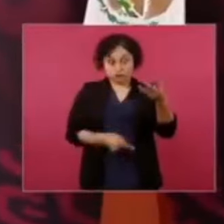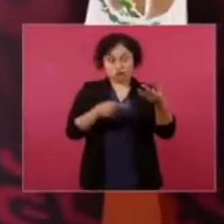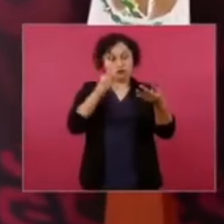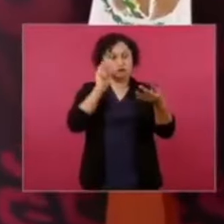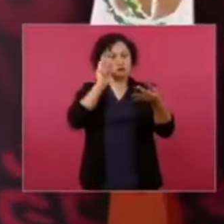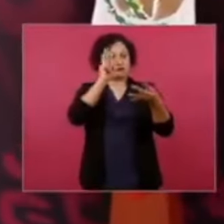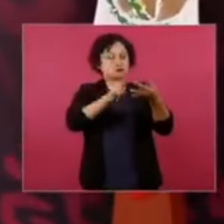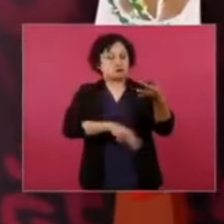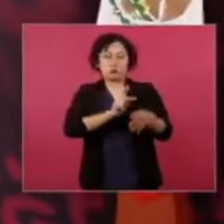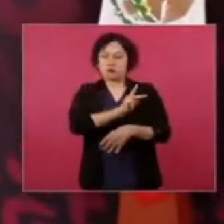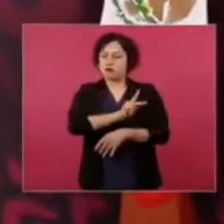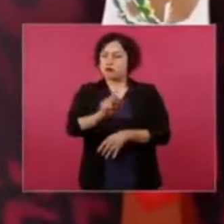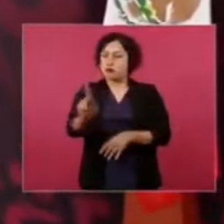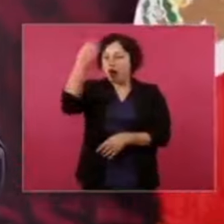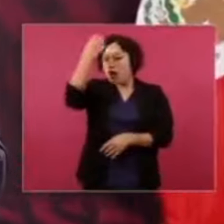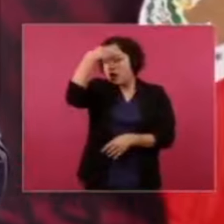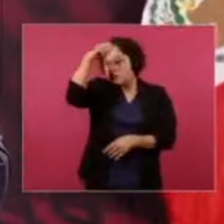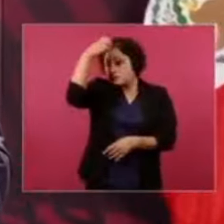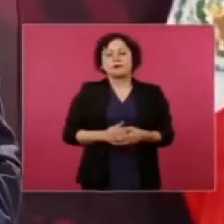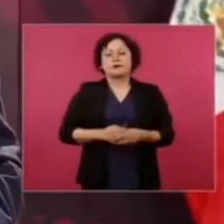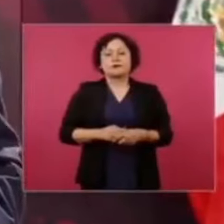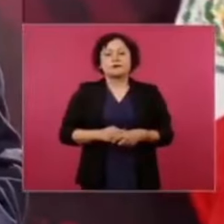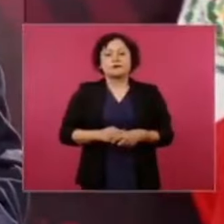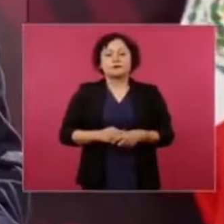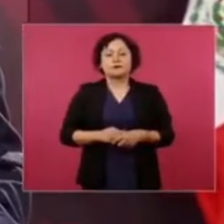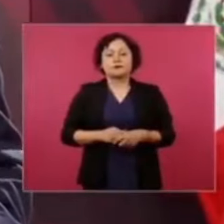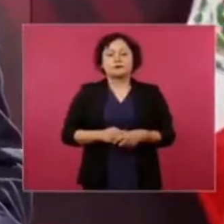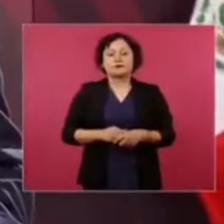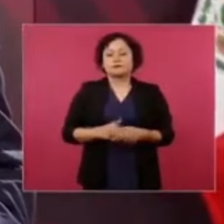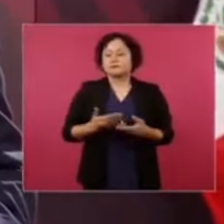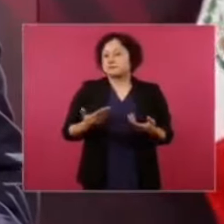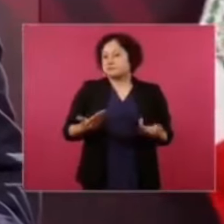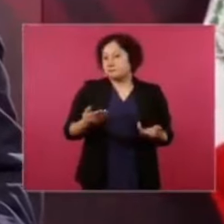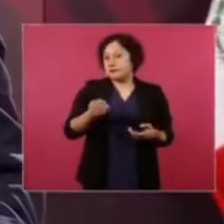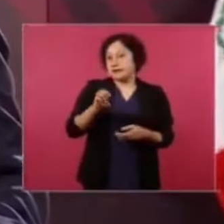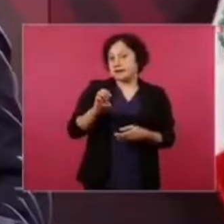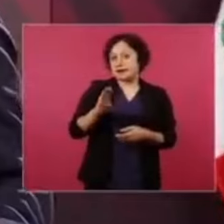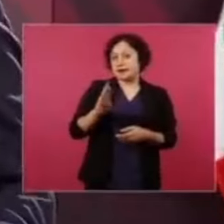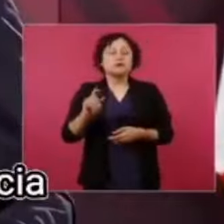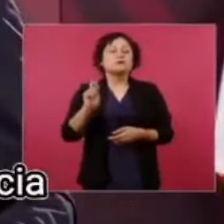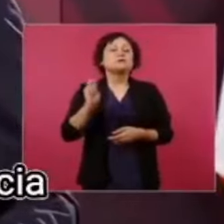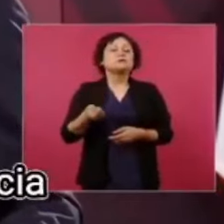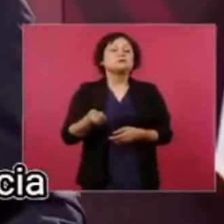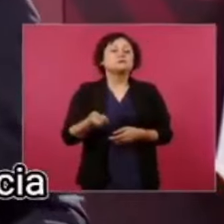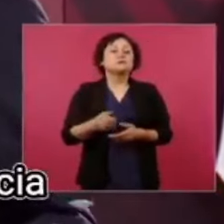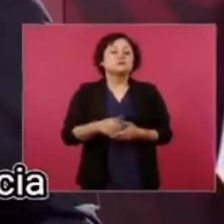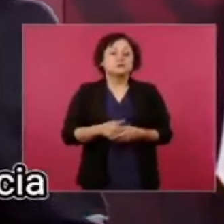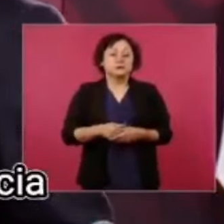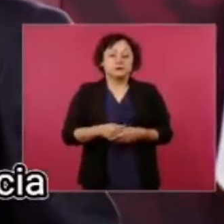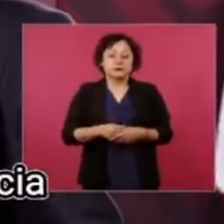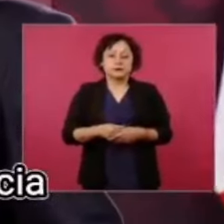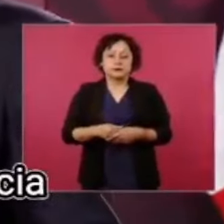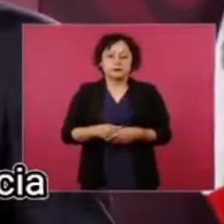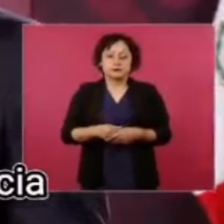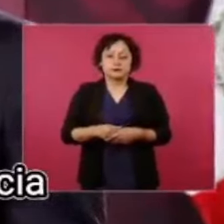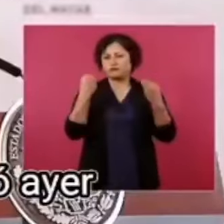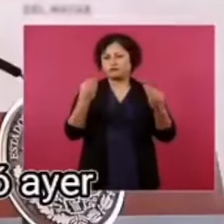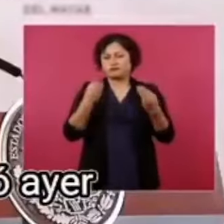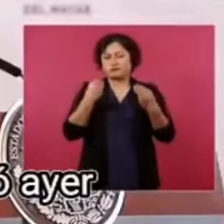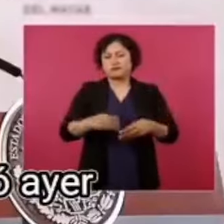buenos son experimentados Marcelo pues tiene muchísima